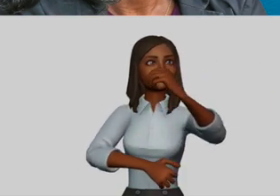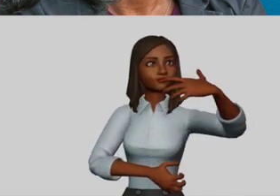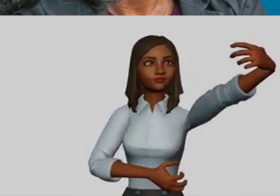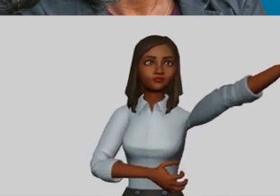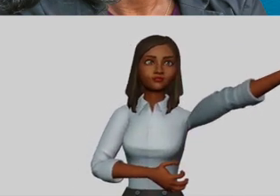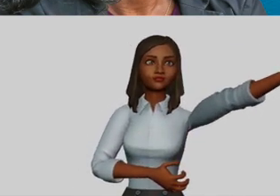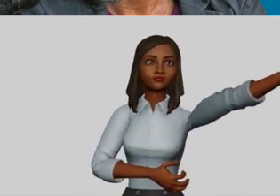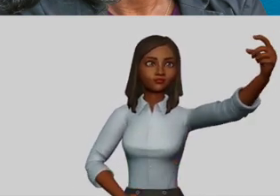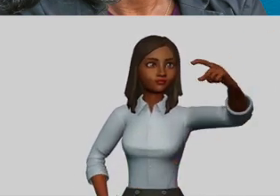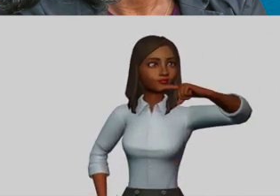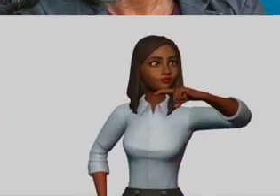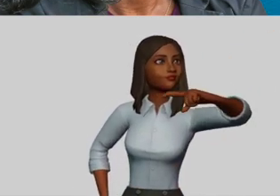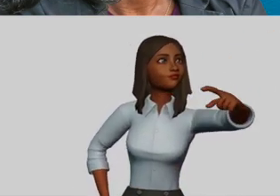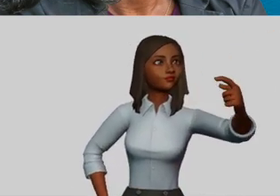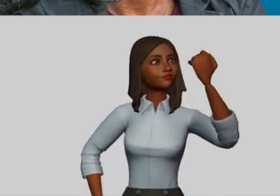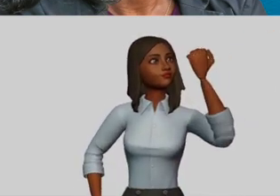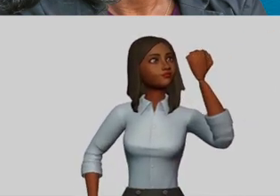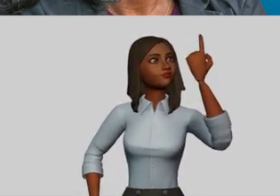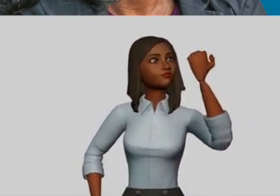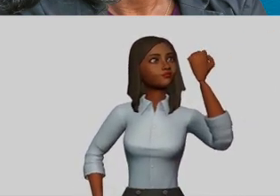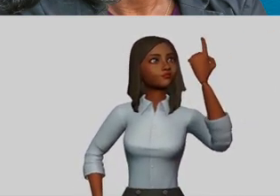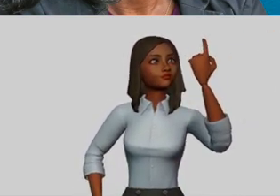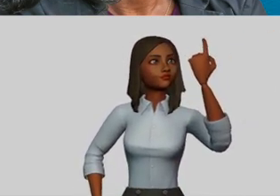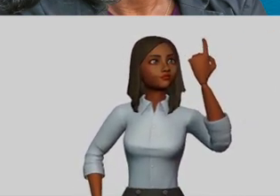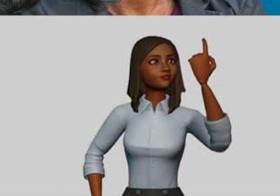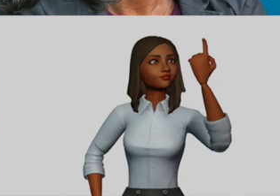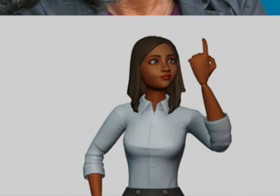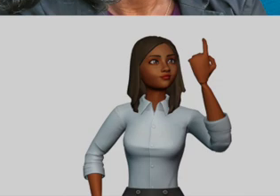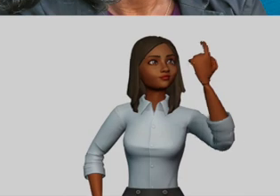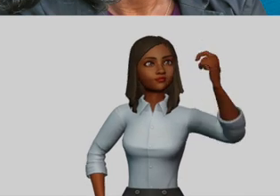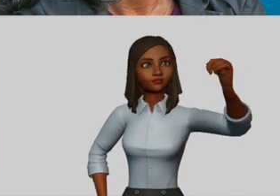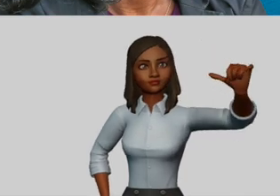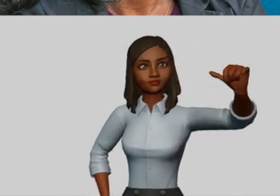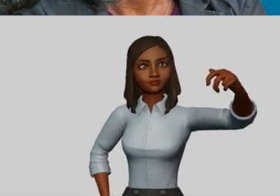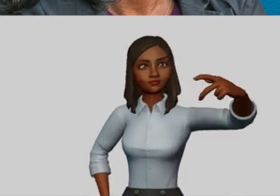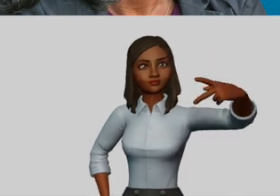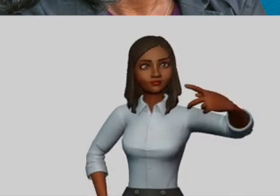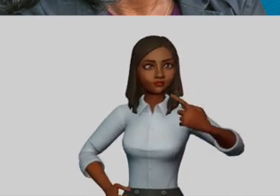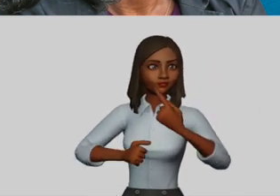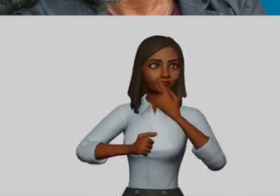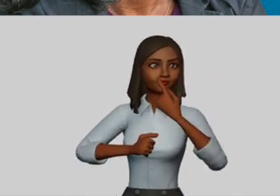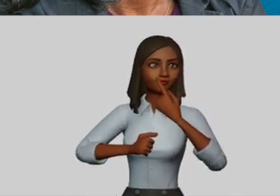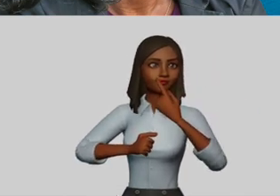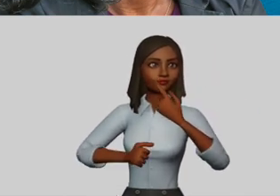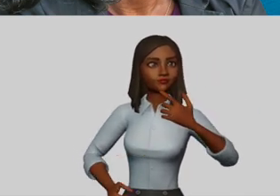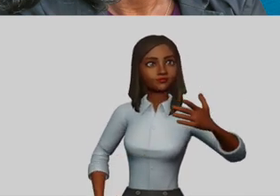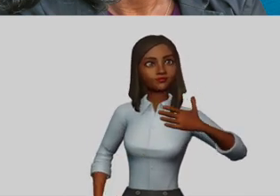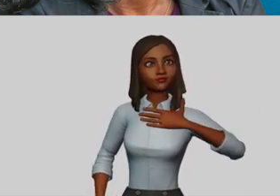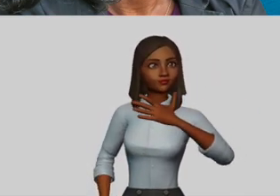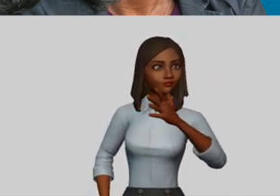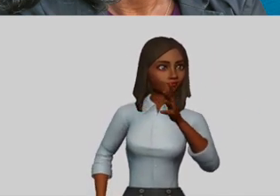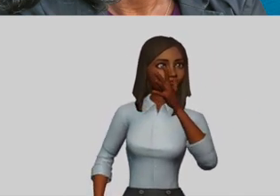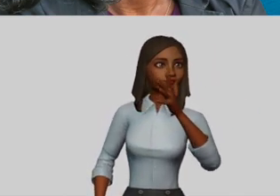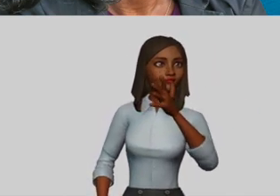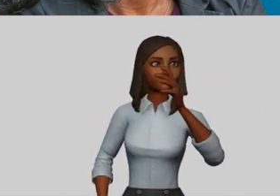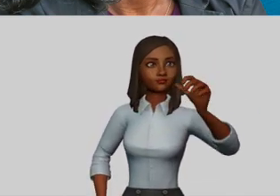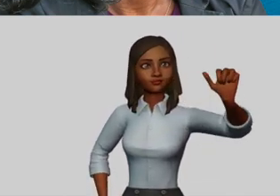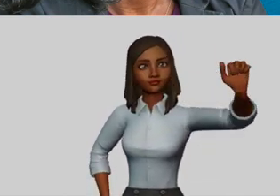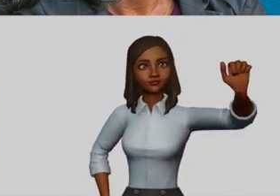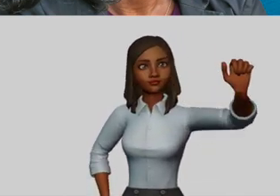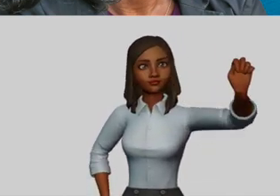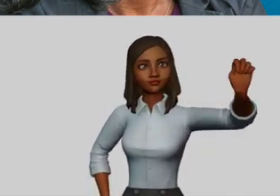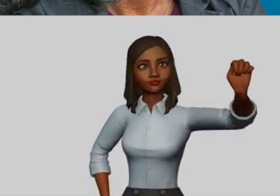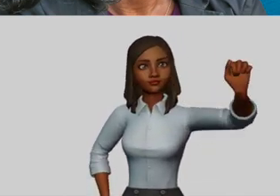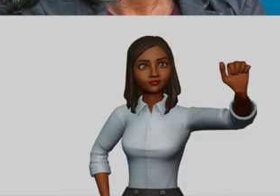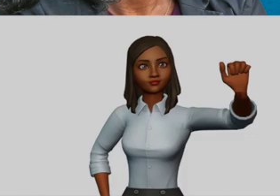yo también entienden que yo ahora, con lo que estoy haciendo, tengo muchas posibilidades, porque no es como que alguien no me va a dar trabajo después de esto, uh-huh,